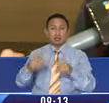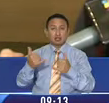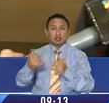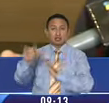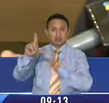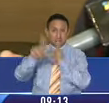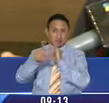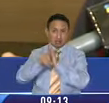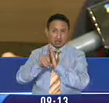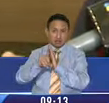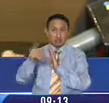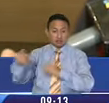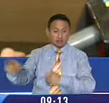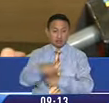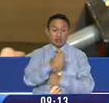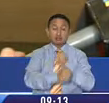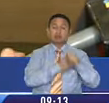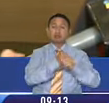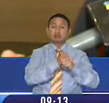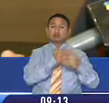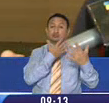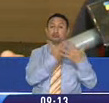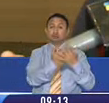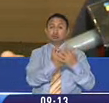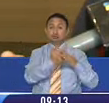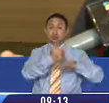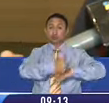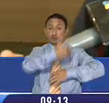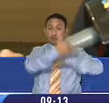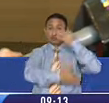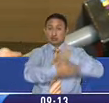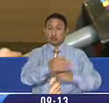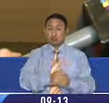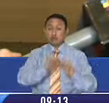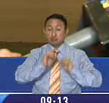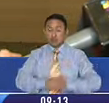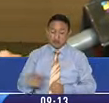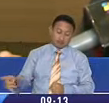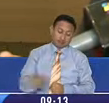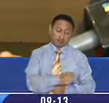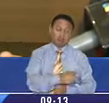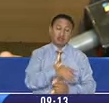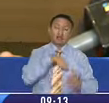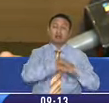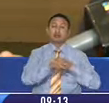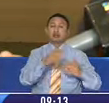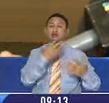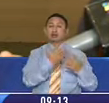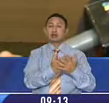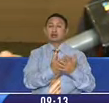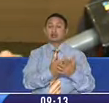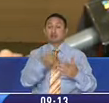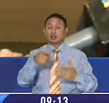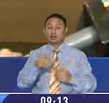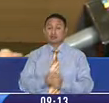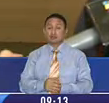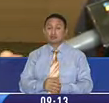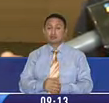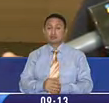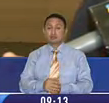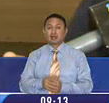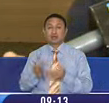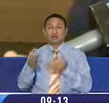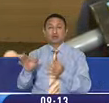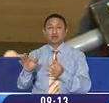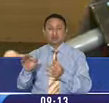tener una pena para que el sistema de justicia pueda actuar contra aquellos delincuentes que están utilizando este